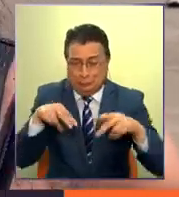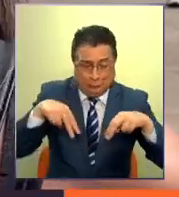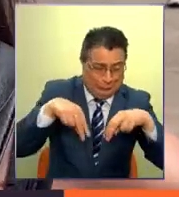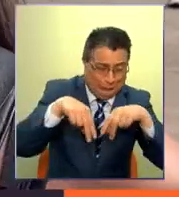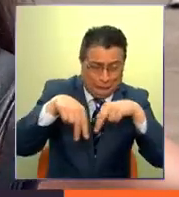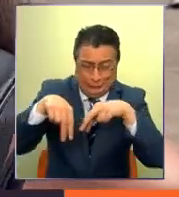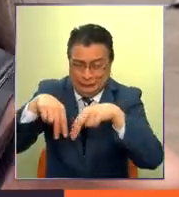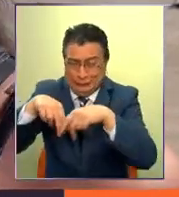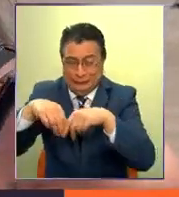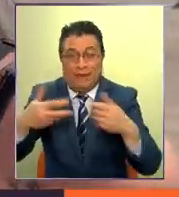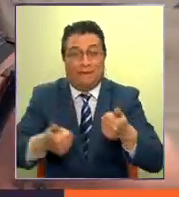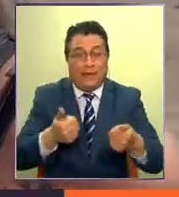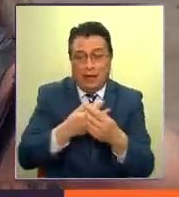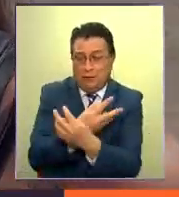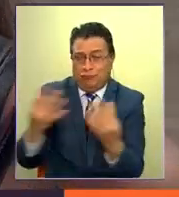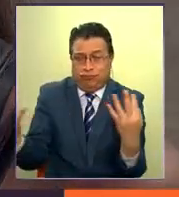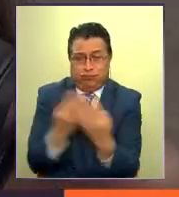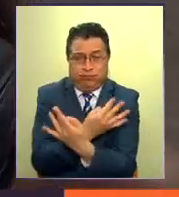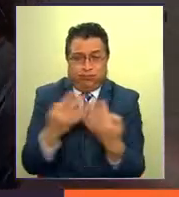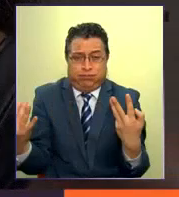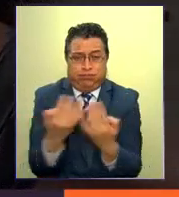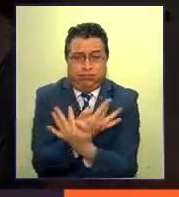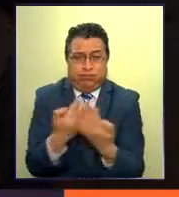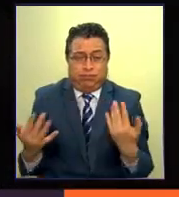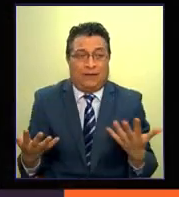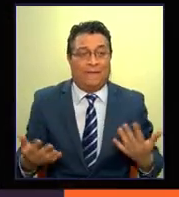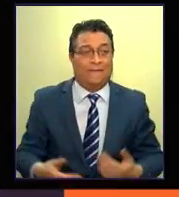los bailes entran y salen todo el día, pues.